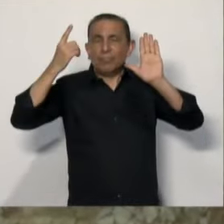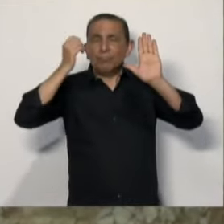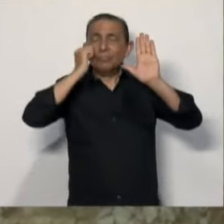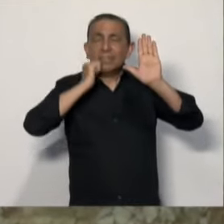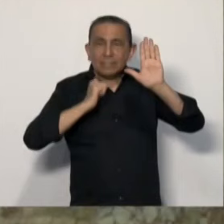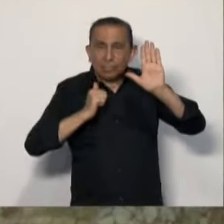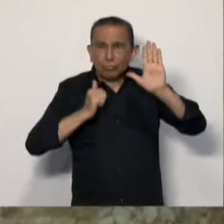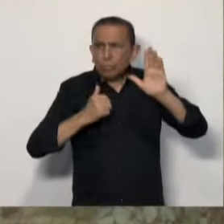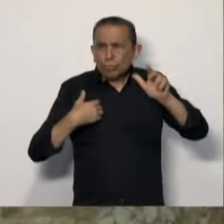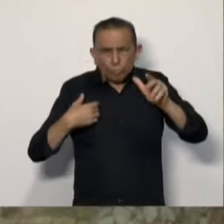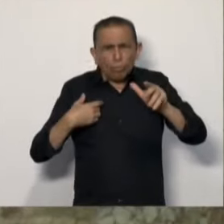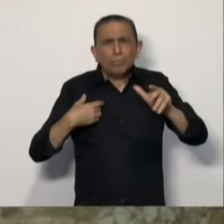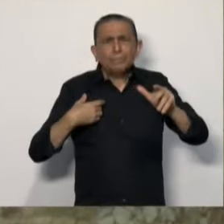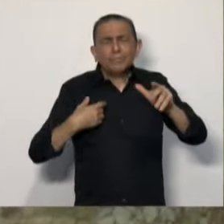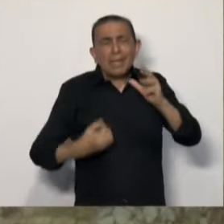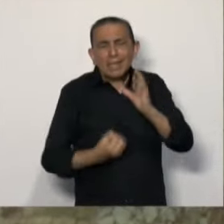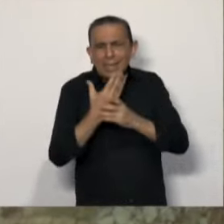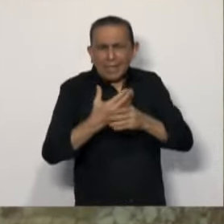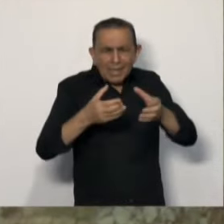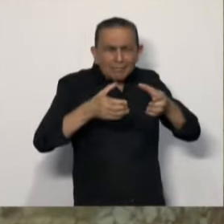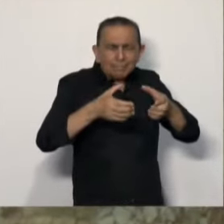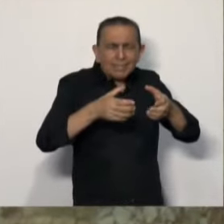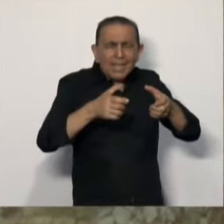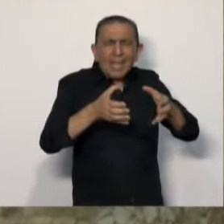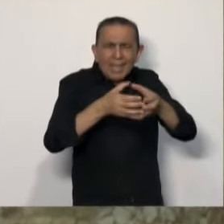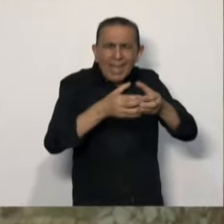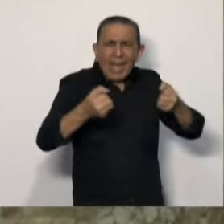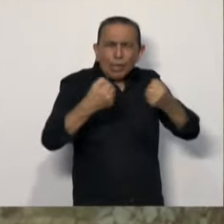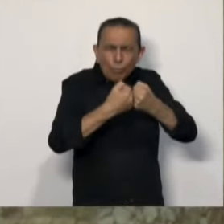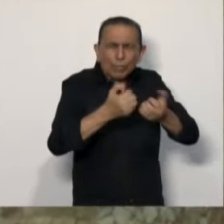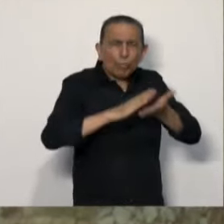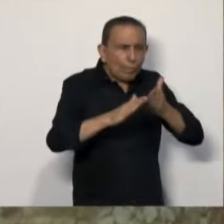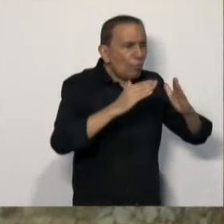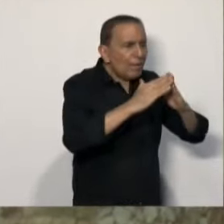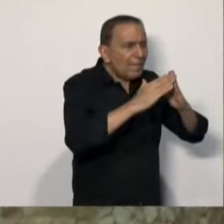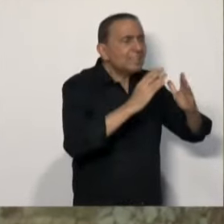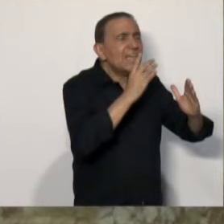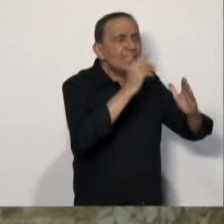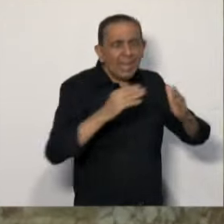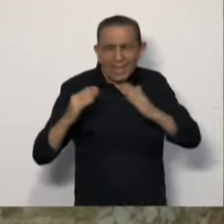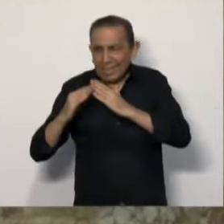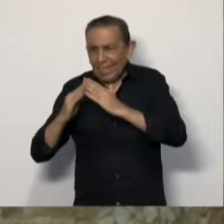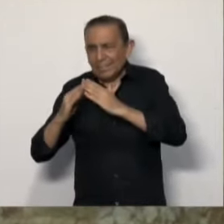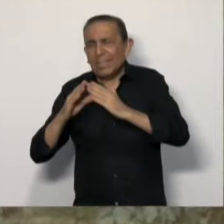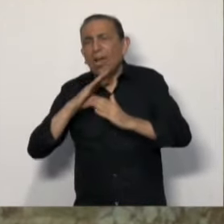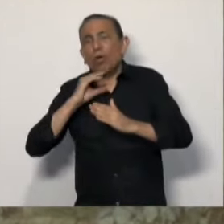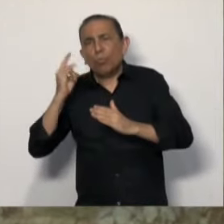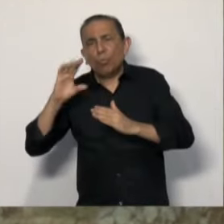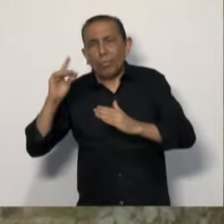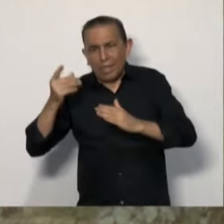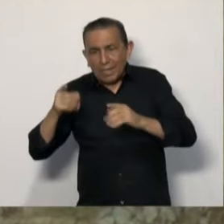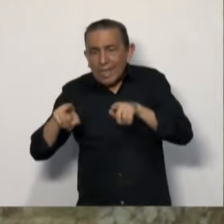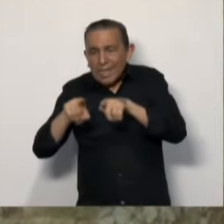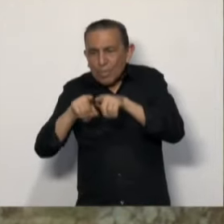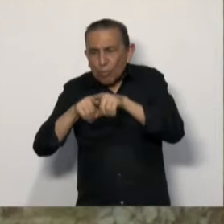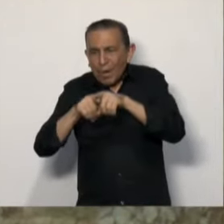que estableceré una nueva alianza con la casa de Israel y la casa de Judá. ¿No será como